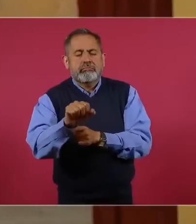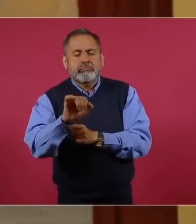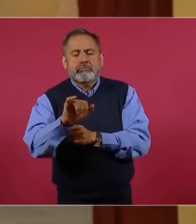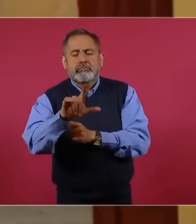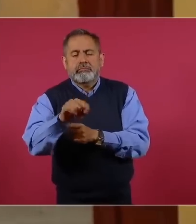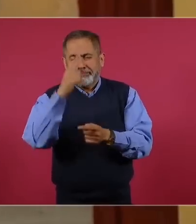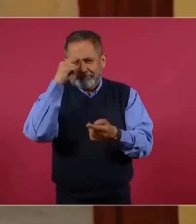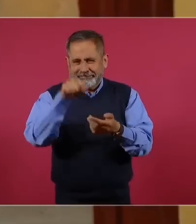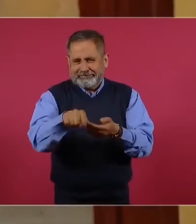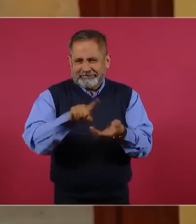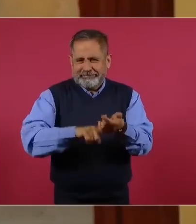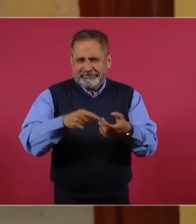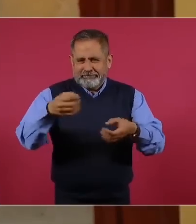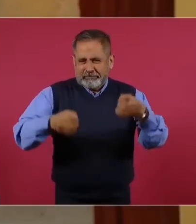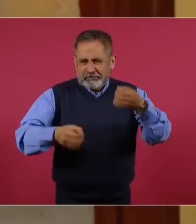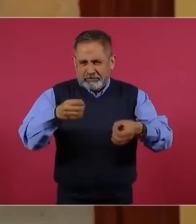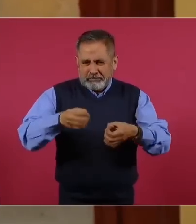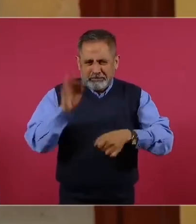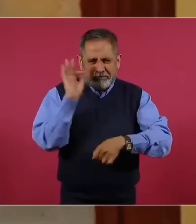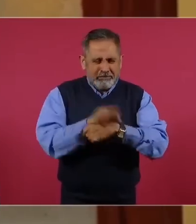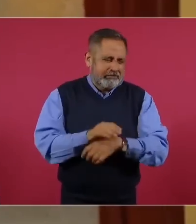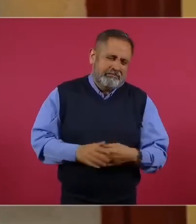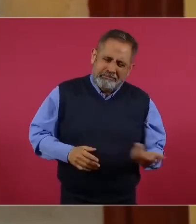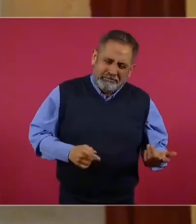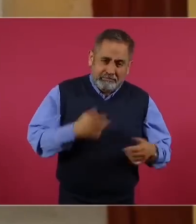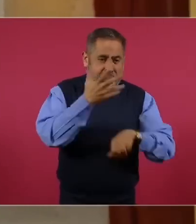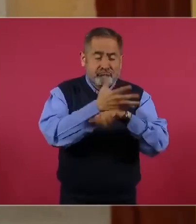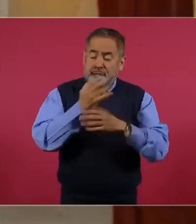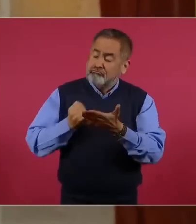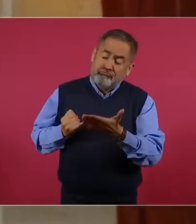juez, para que vean lo contundente que es.